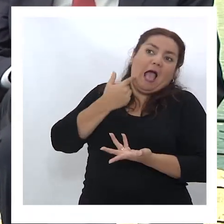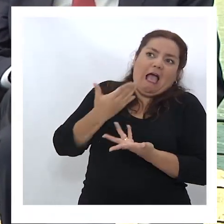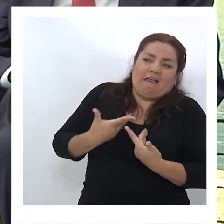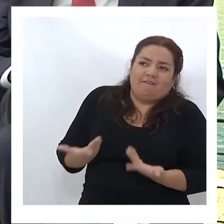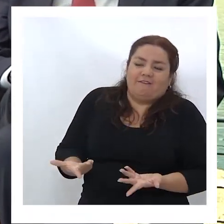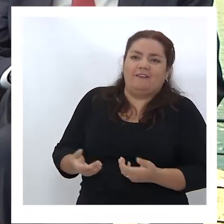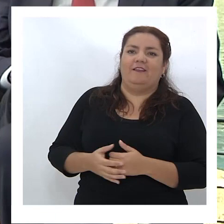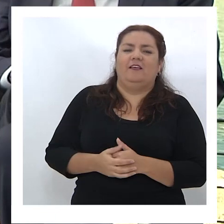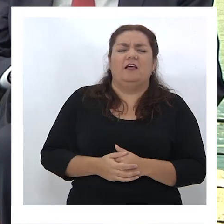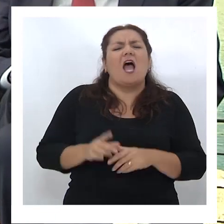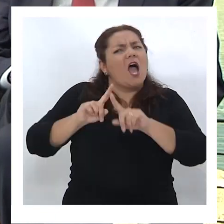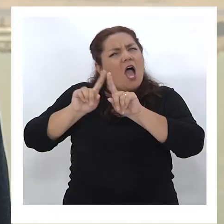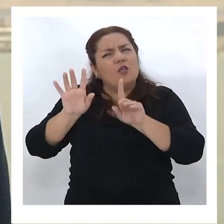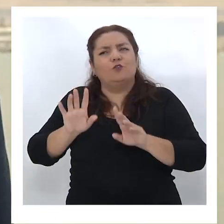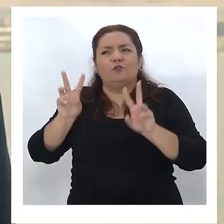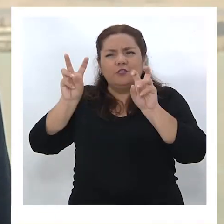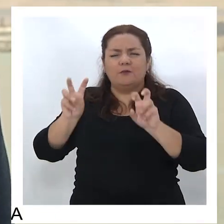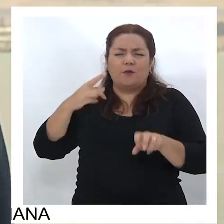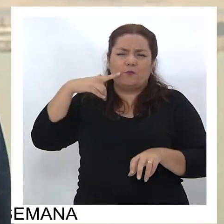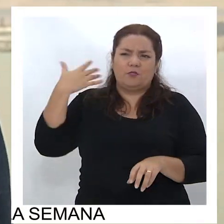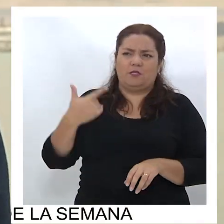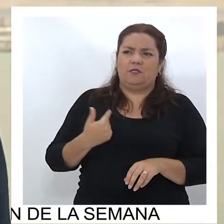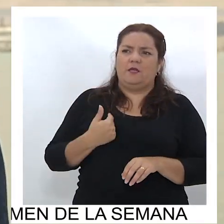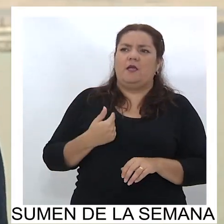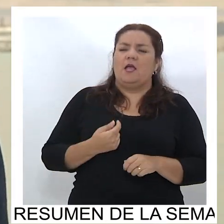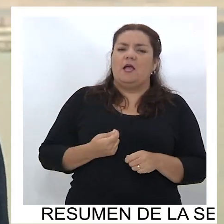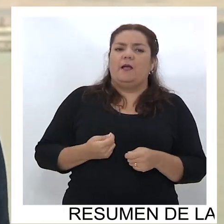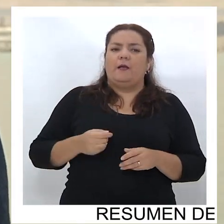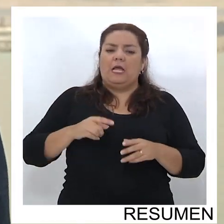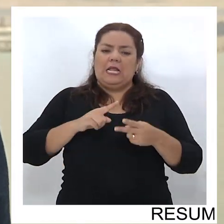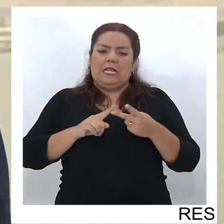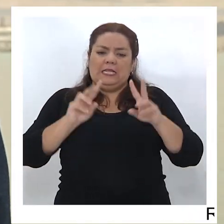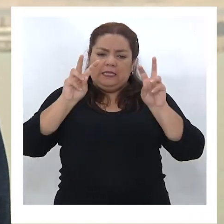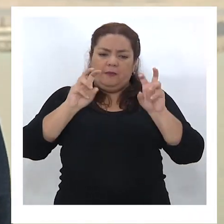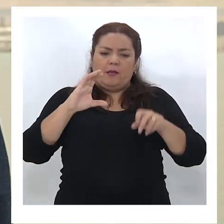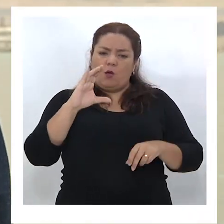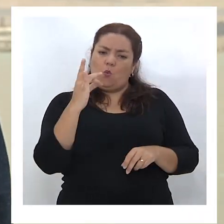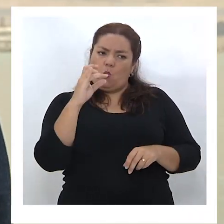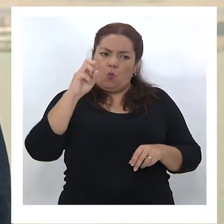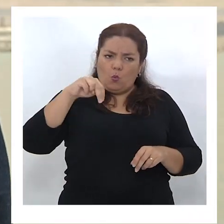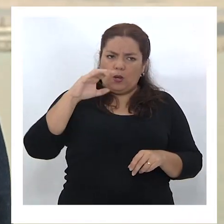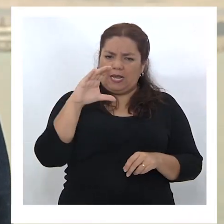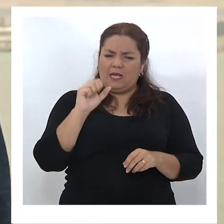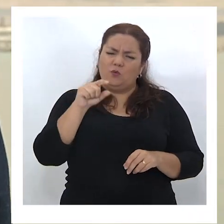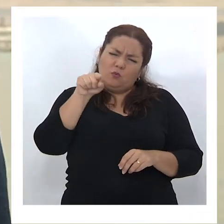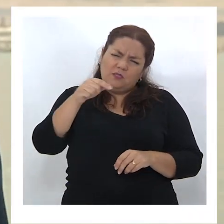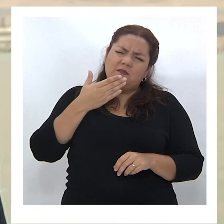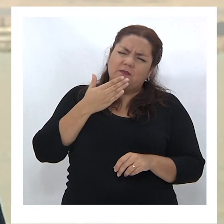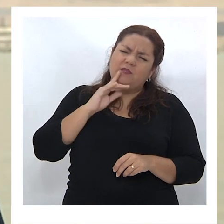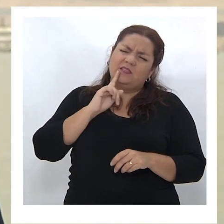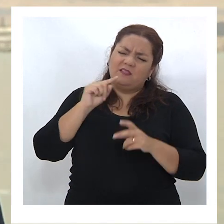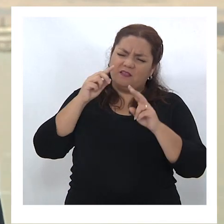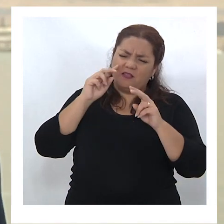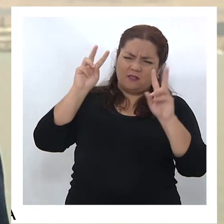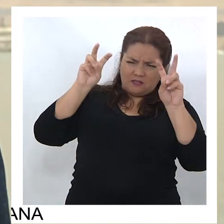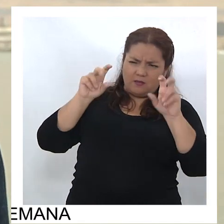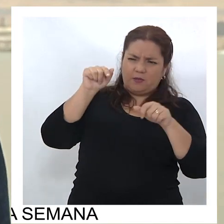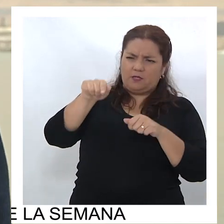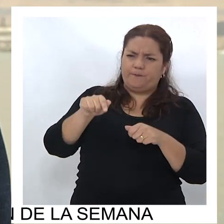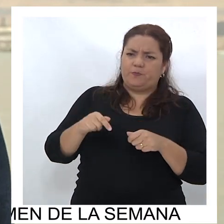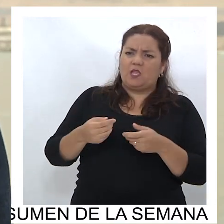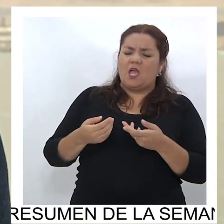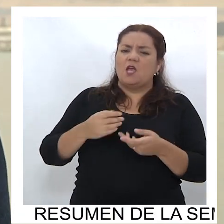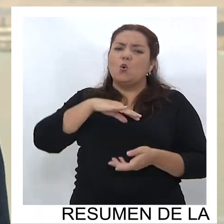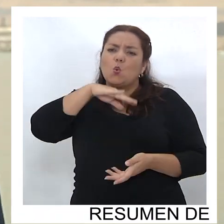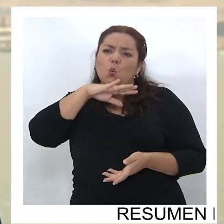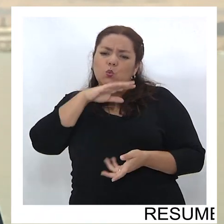aspecto importante que me gustaría conversar, que es la gestión de cuencas, que también ustedes tienen que ver con esto y que dice relación, ¿cierto?, con el uso de los recursos